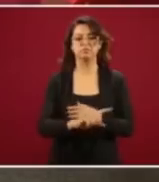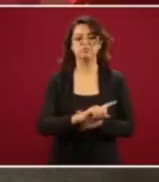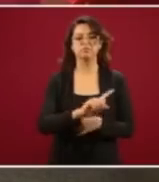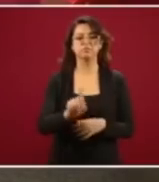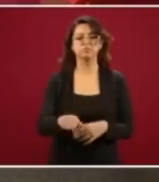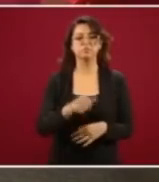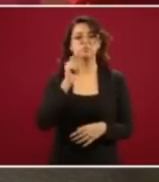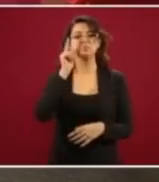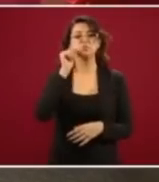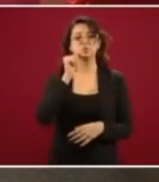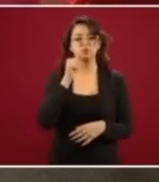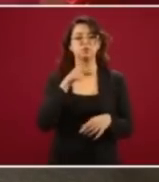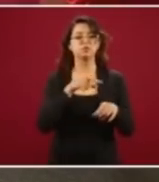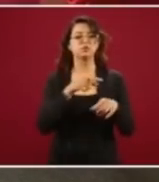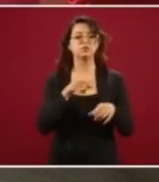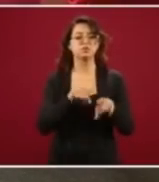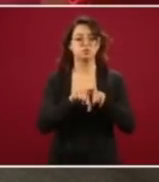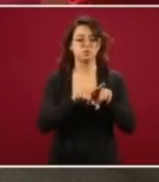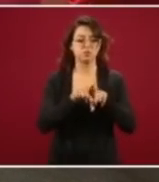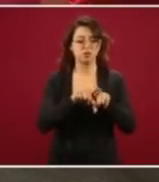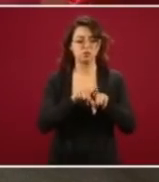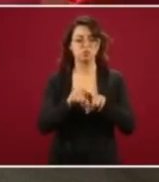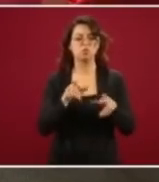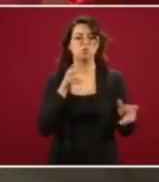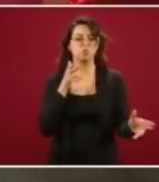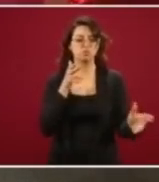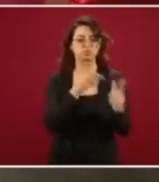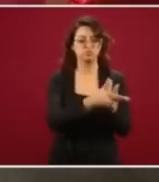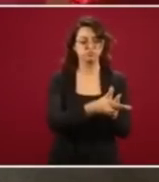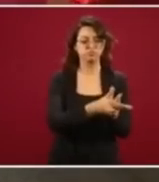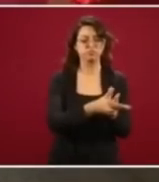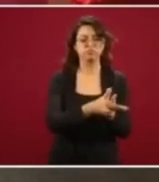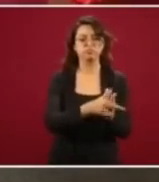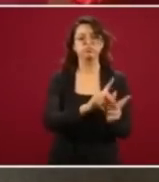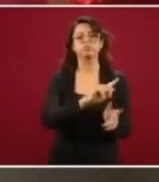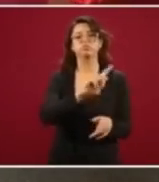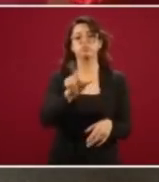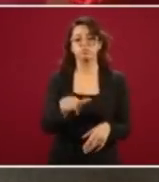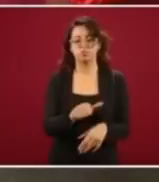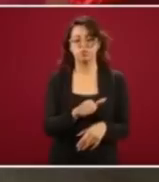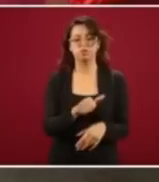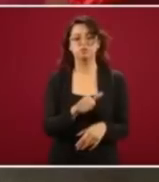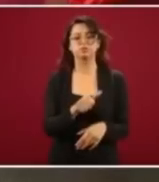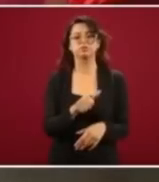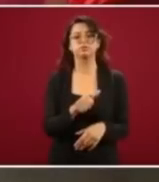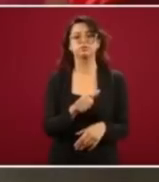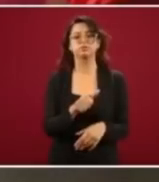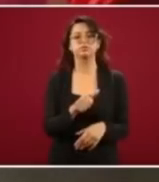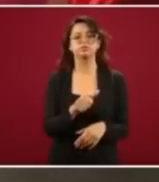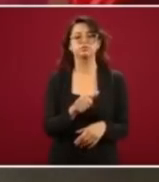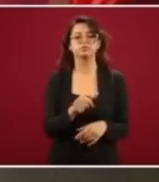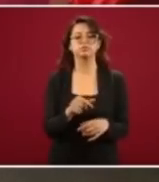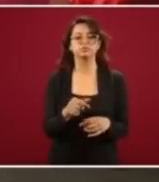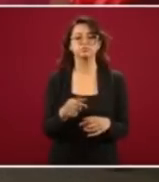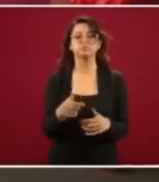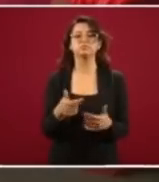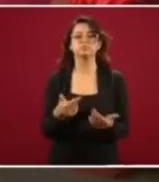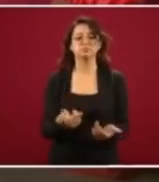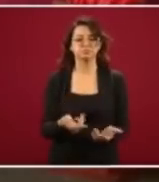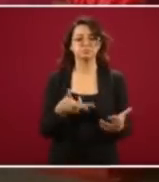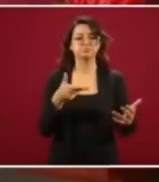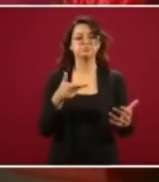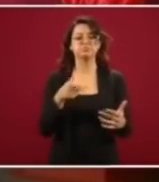brutalmente a su hermano y el mismo día surge